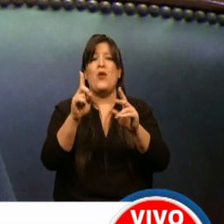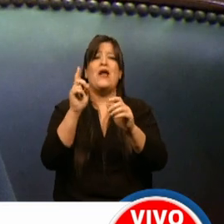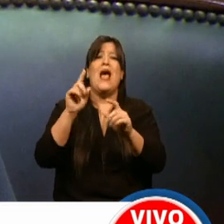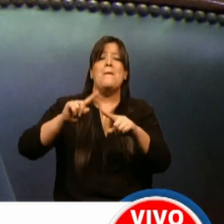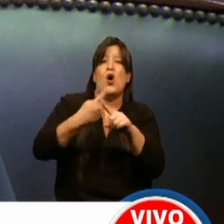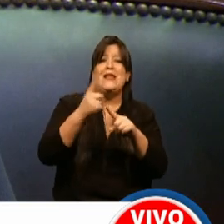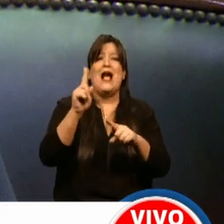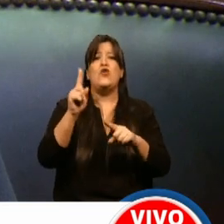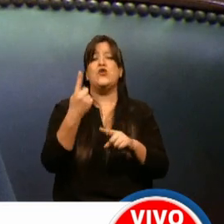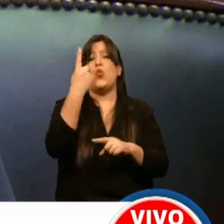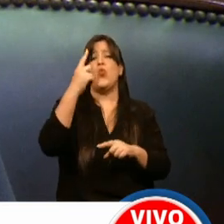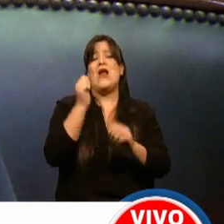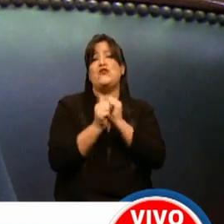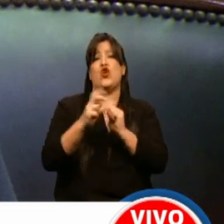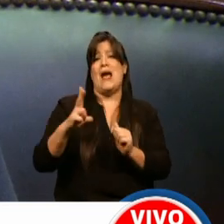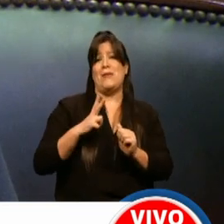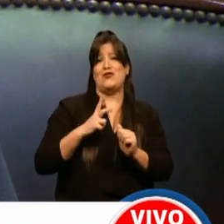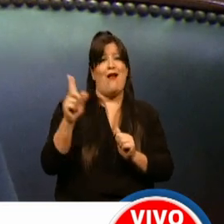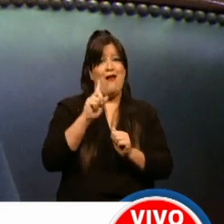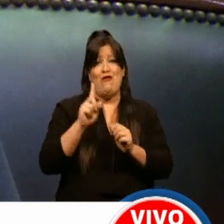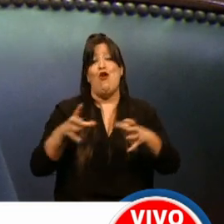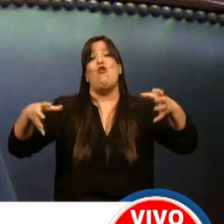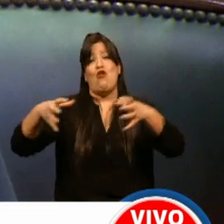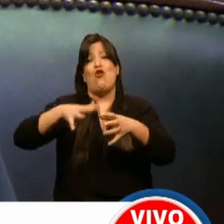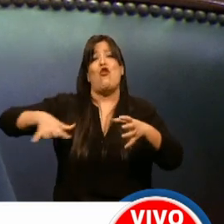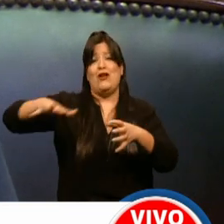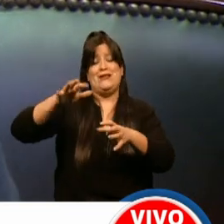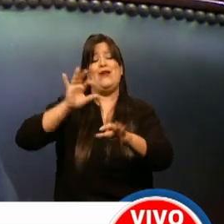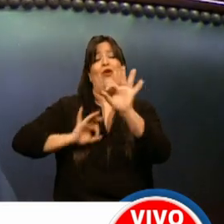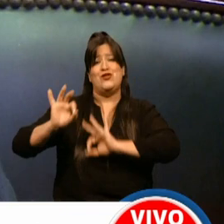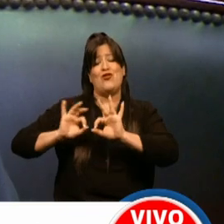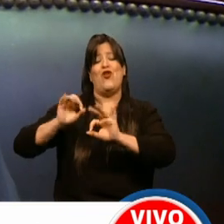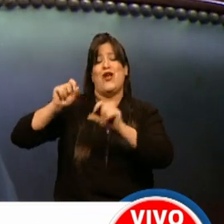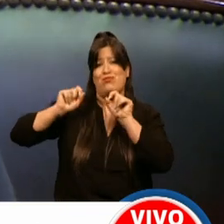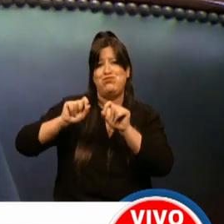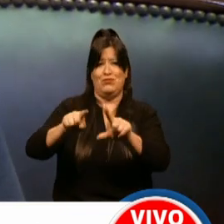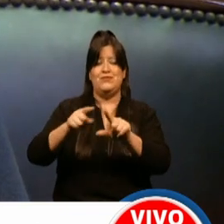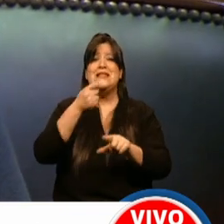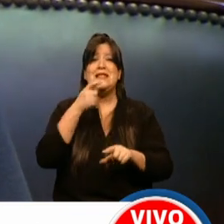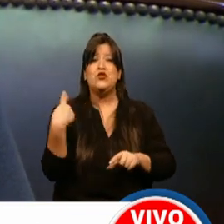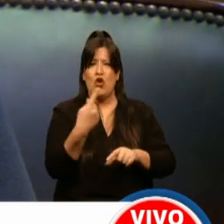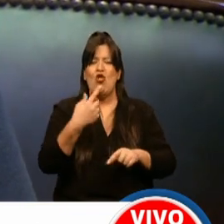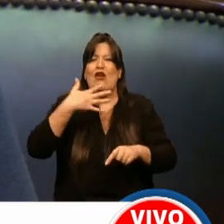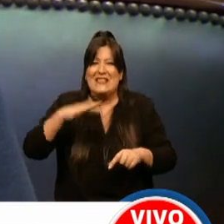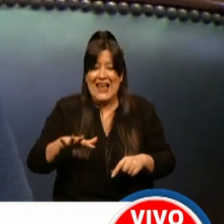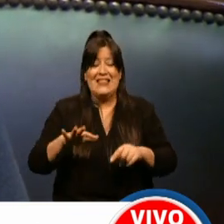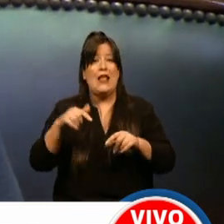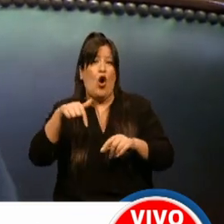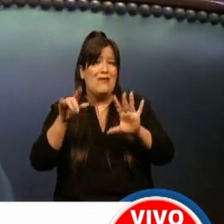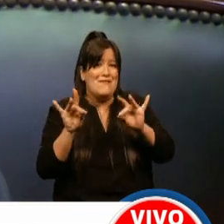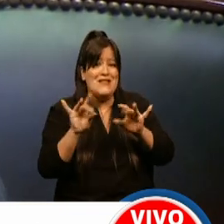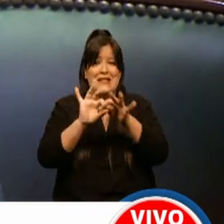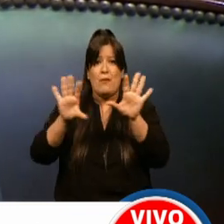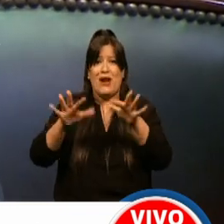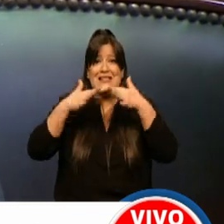personal es una historia colectiva si pudiéramos asumir la complejidad de la democracia hoy